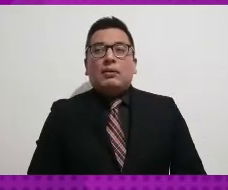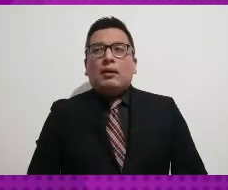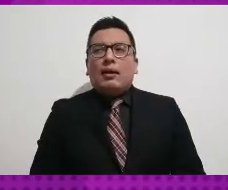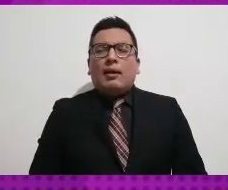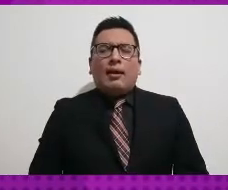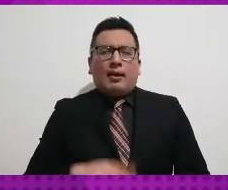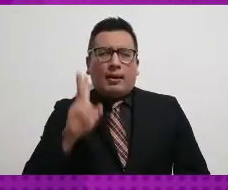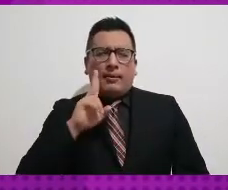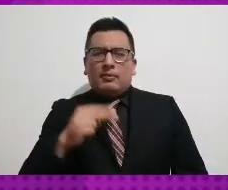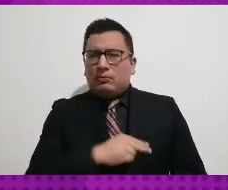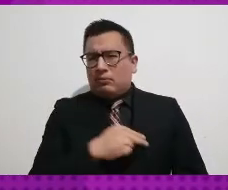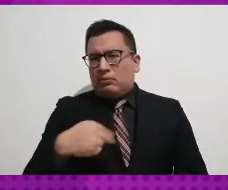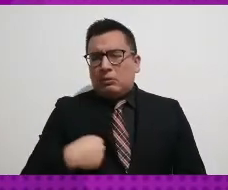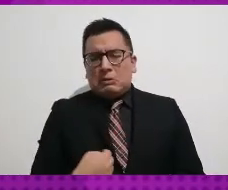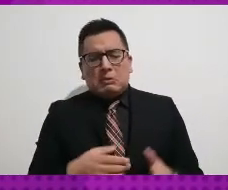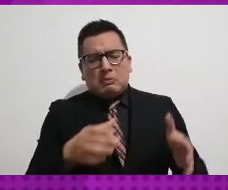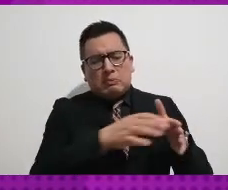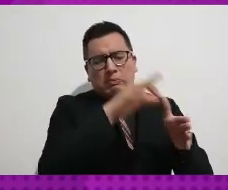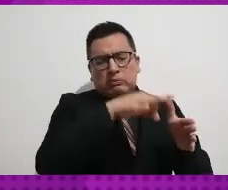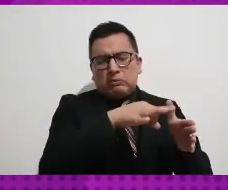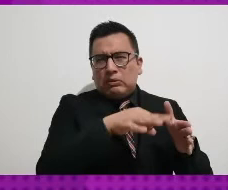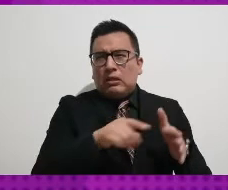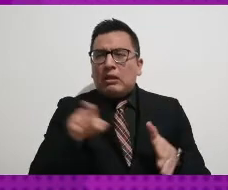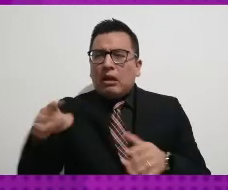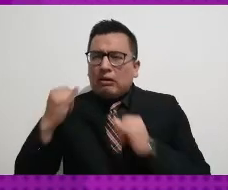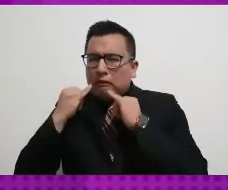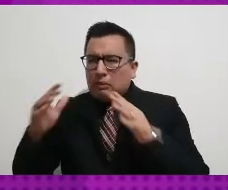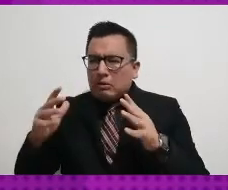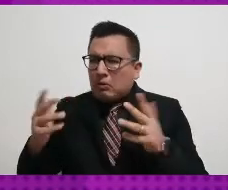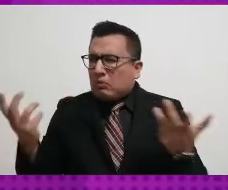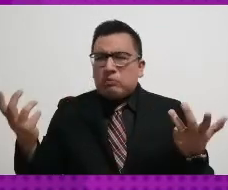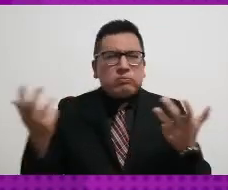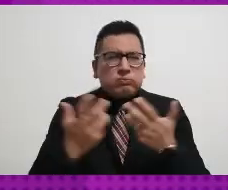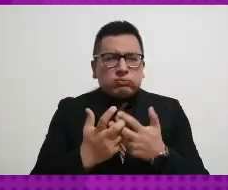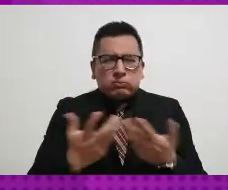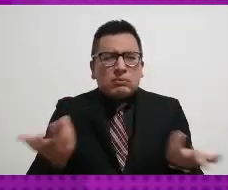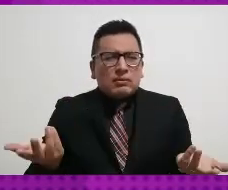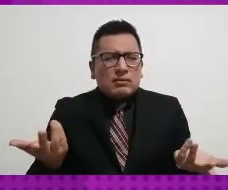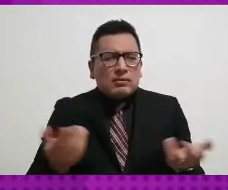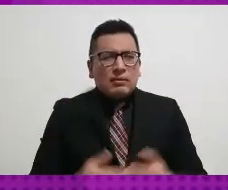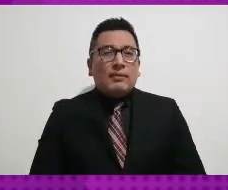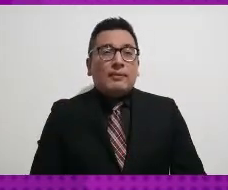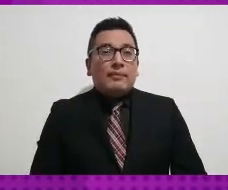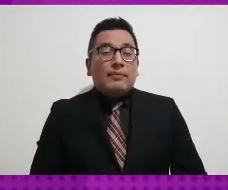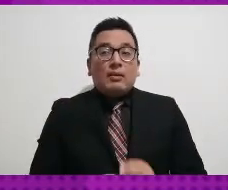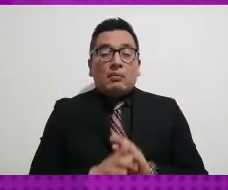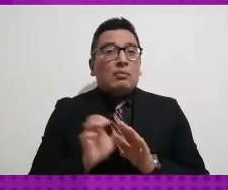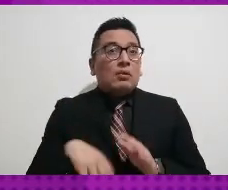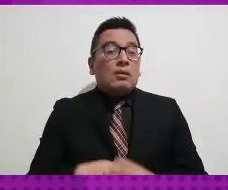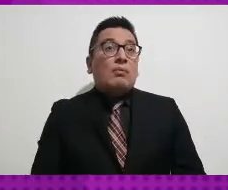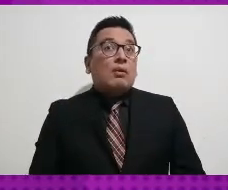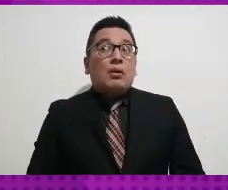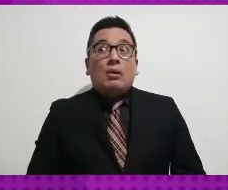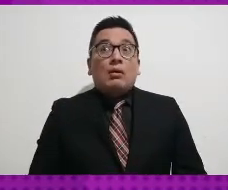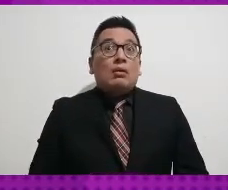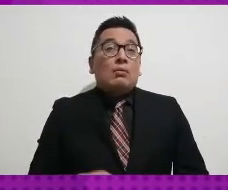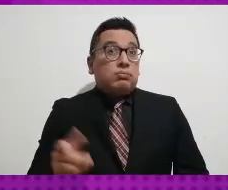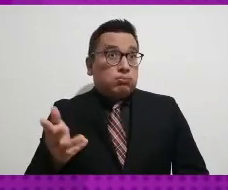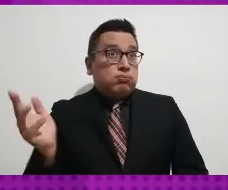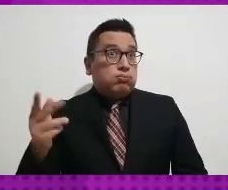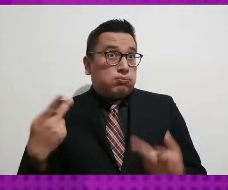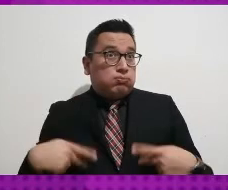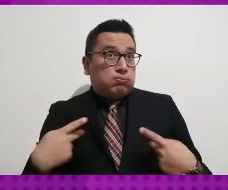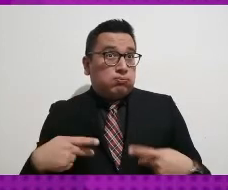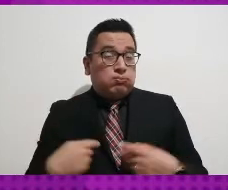la materia que nos ocupa con este enfoque. Es así que datos personales los ciudadanos los proporcionan al